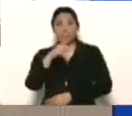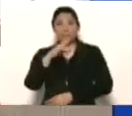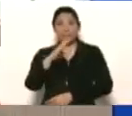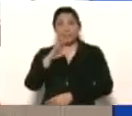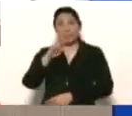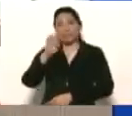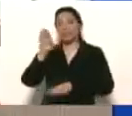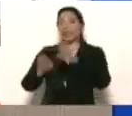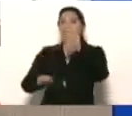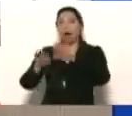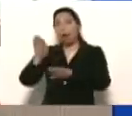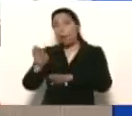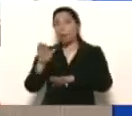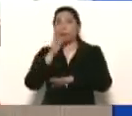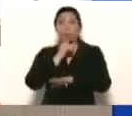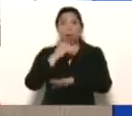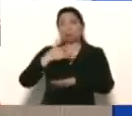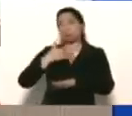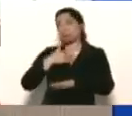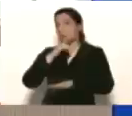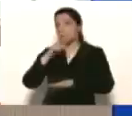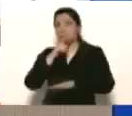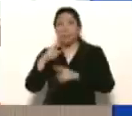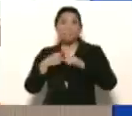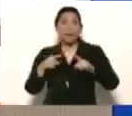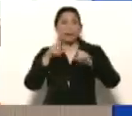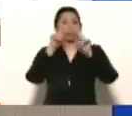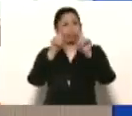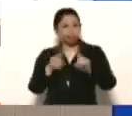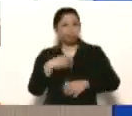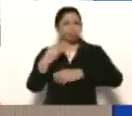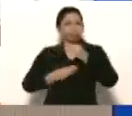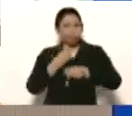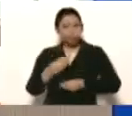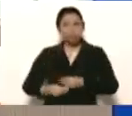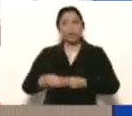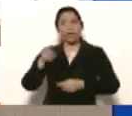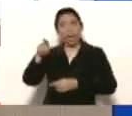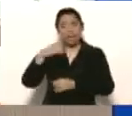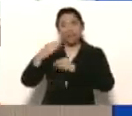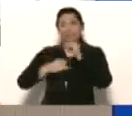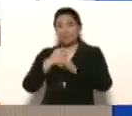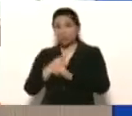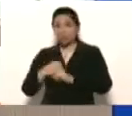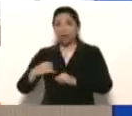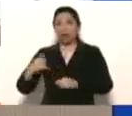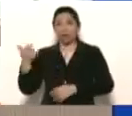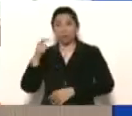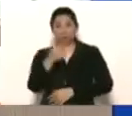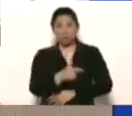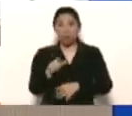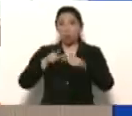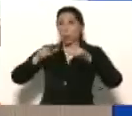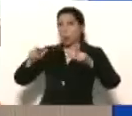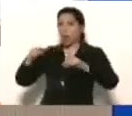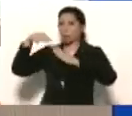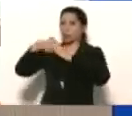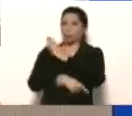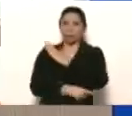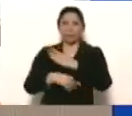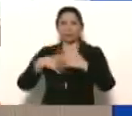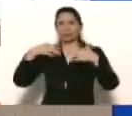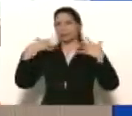cuando estaba asintomática se le realizó la prueba diagnóstica porque era una viajera internacional de una zona profundamente